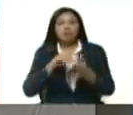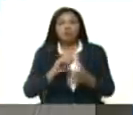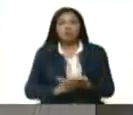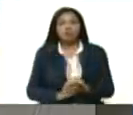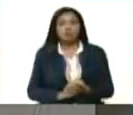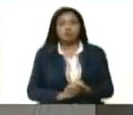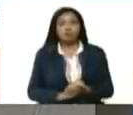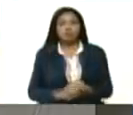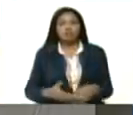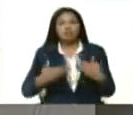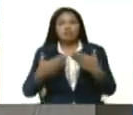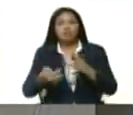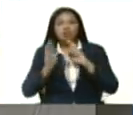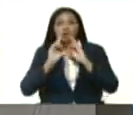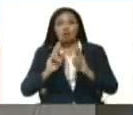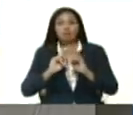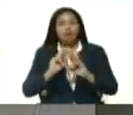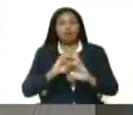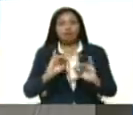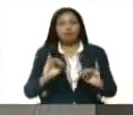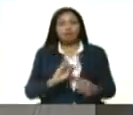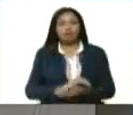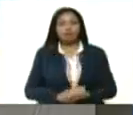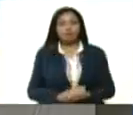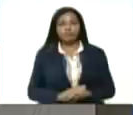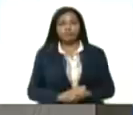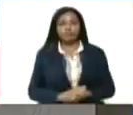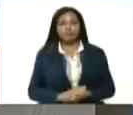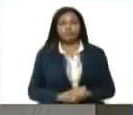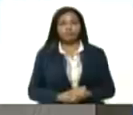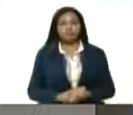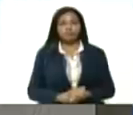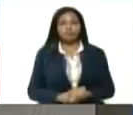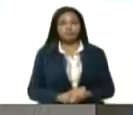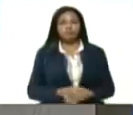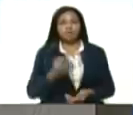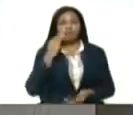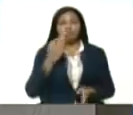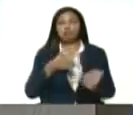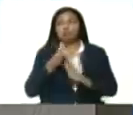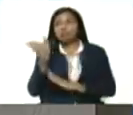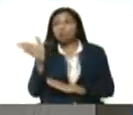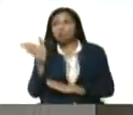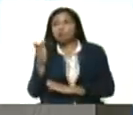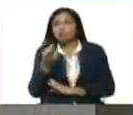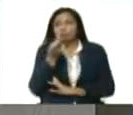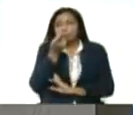están dando los resultados debidos. Si nos desviamos tantito así